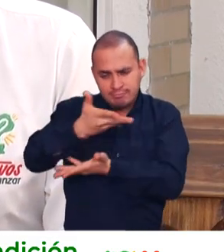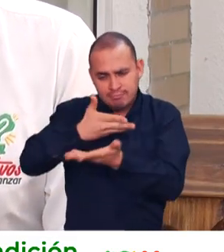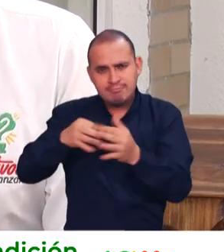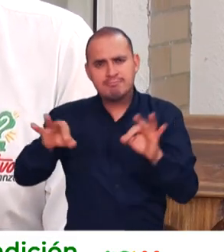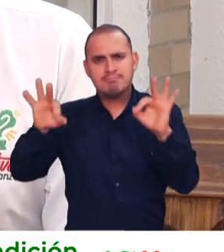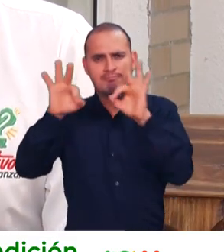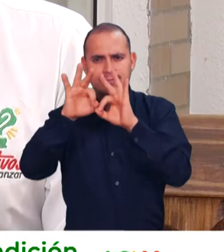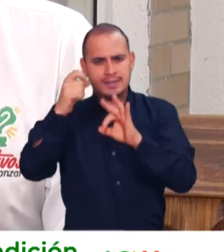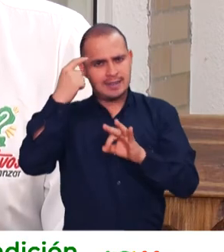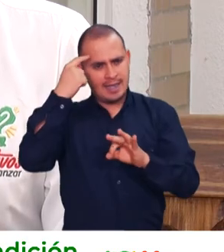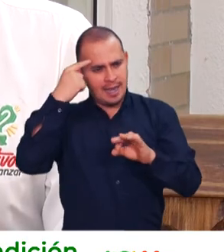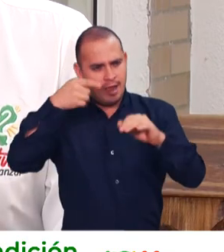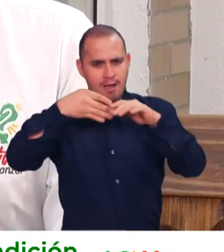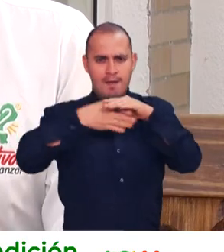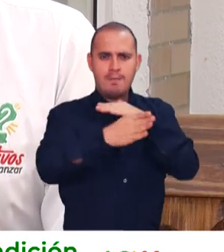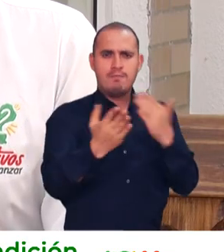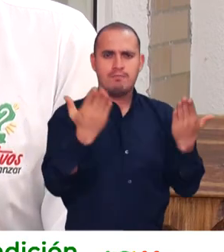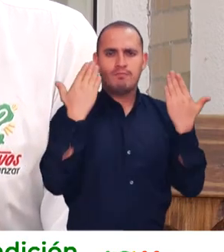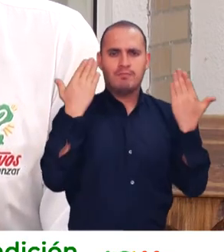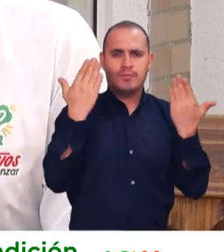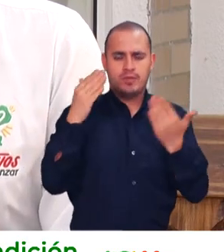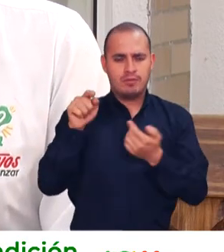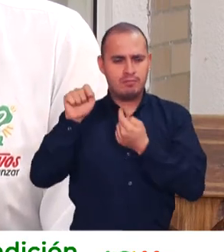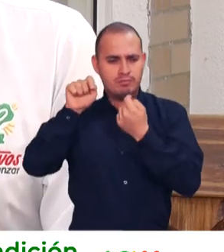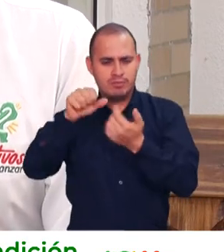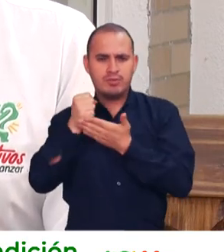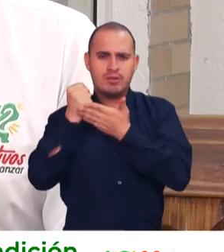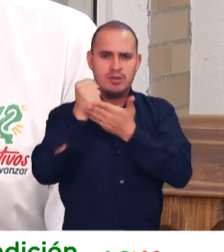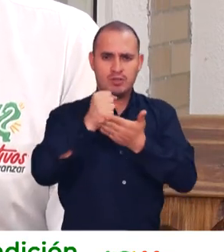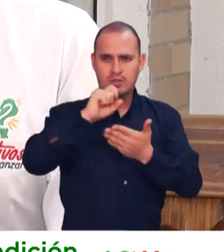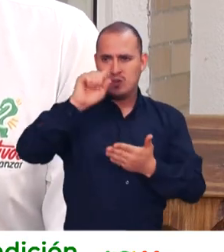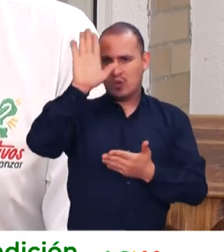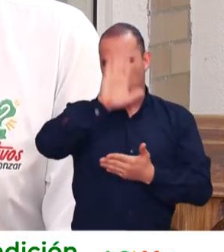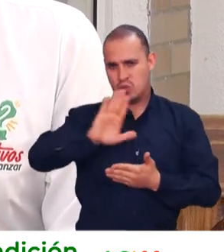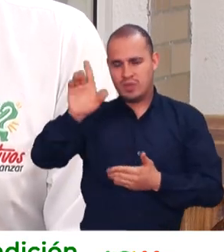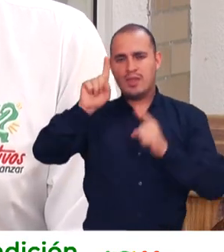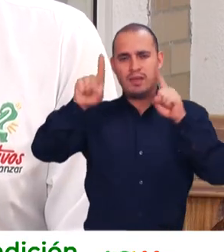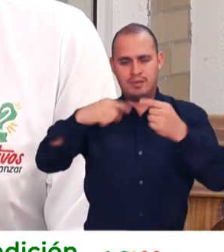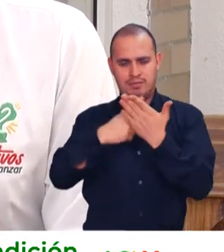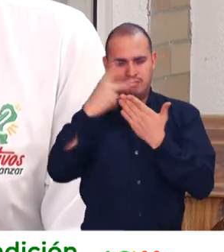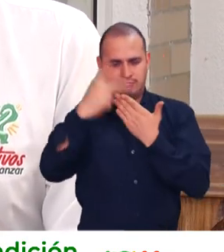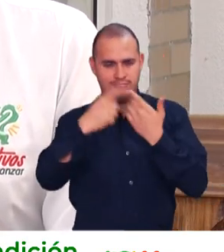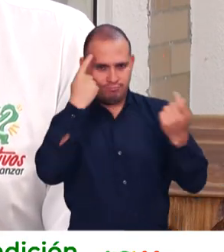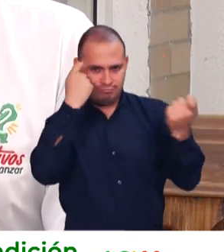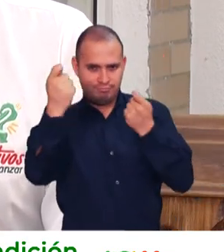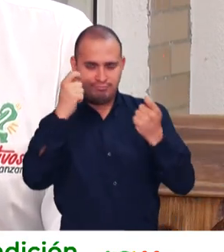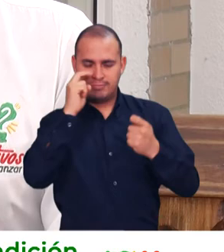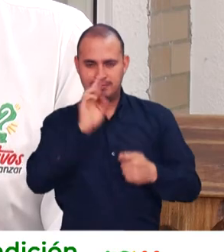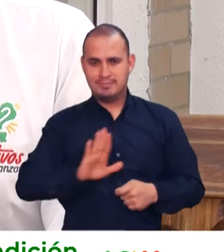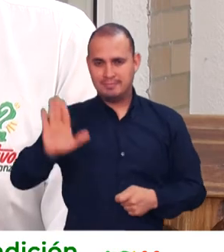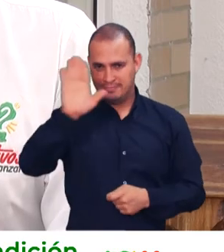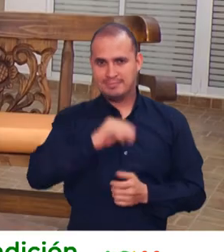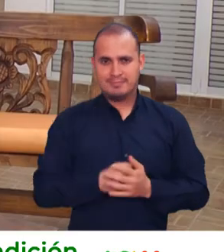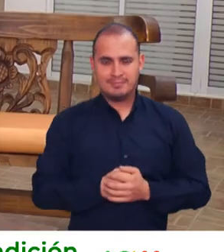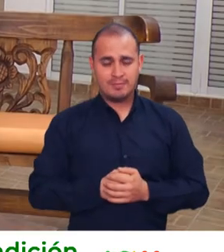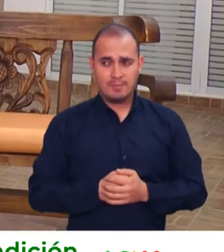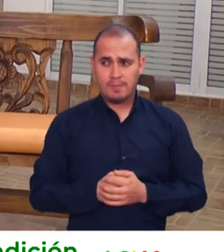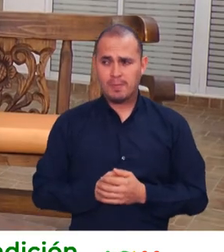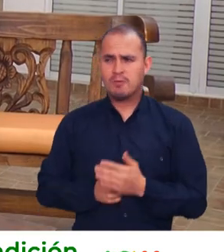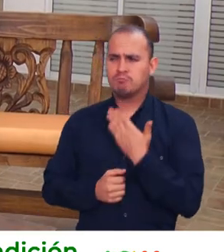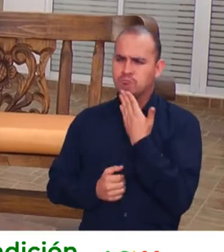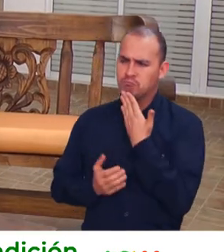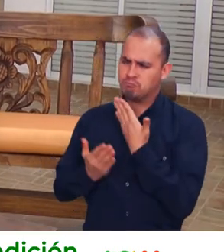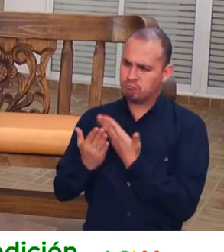tan importante para que puedan acceder a los beneficios departamentales y beneficios de proyectos o estrategias a nivel nacional. Muchas